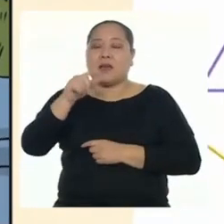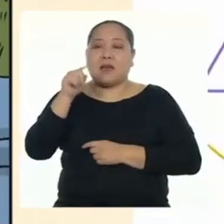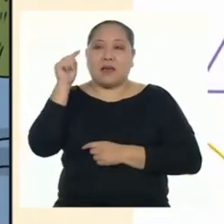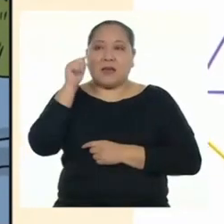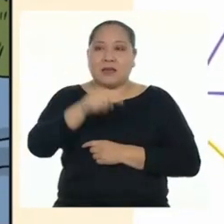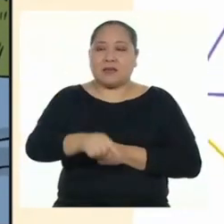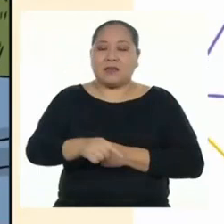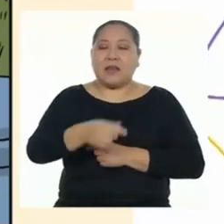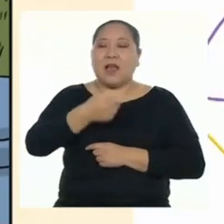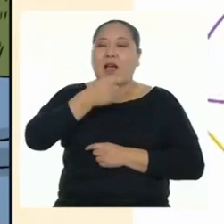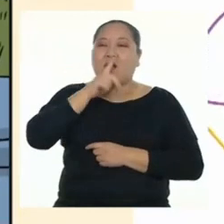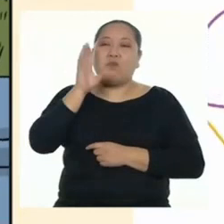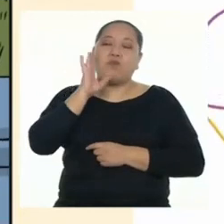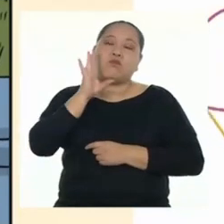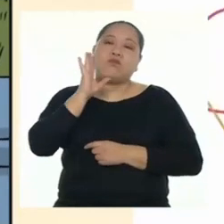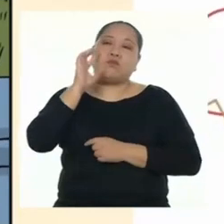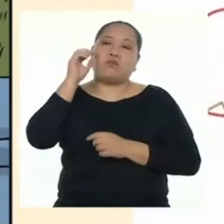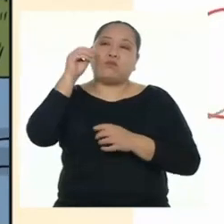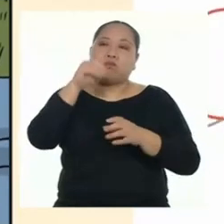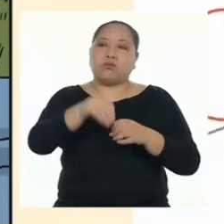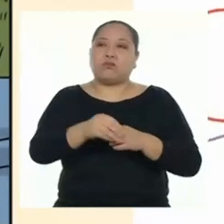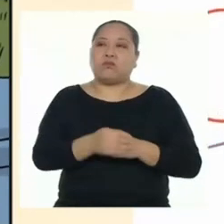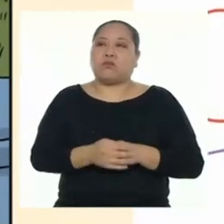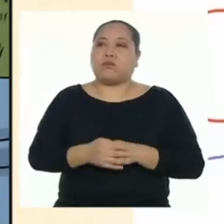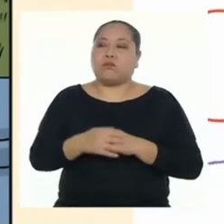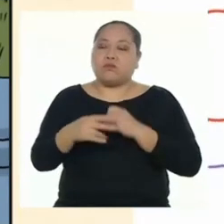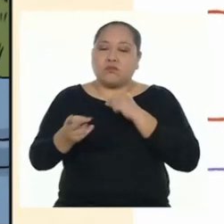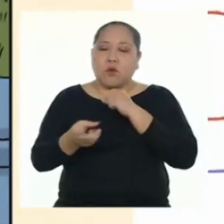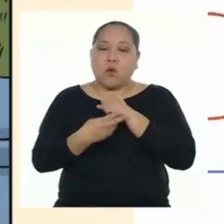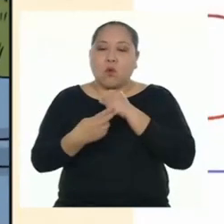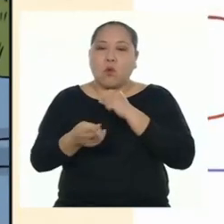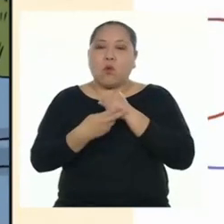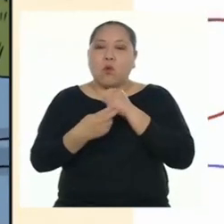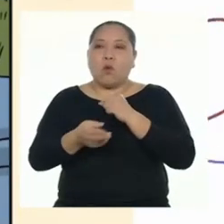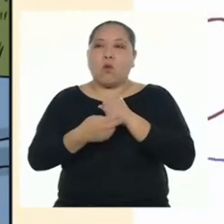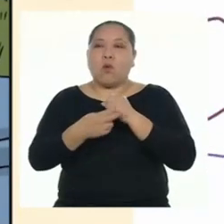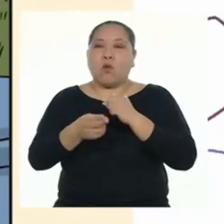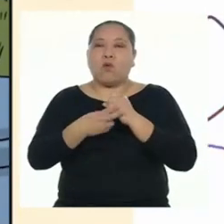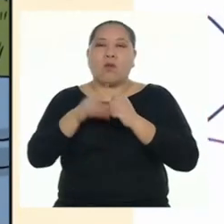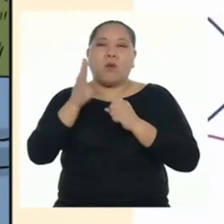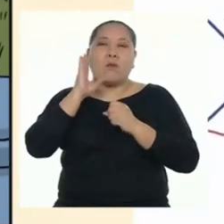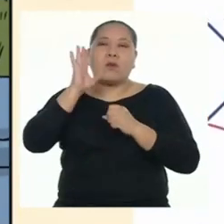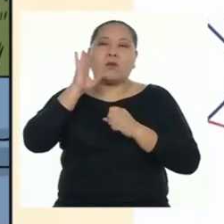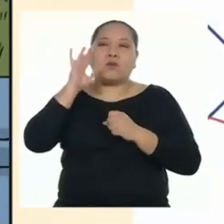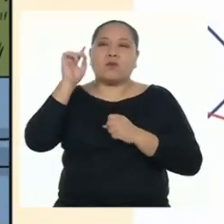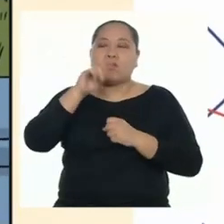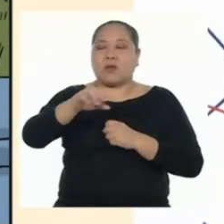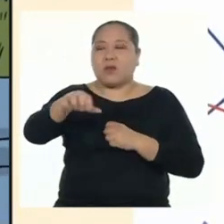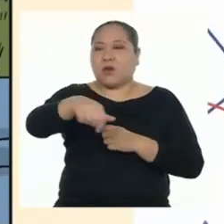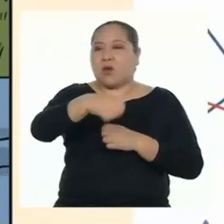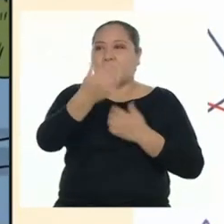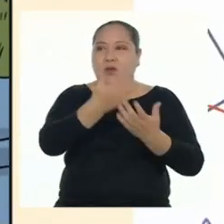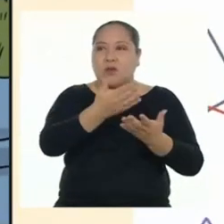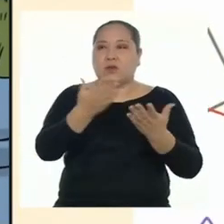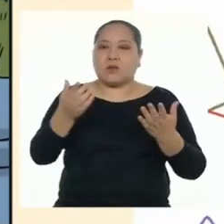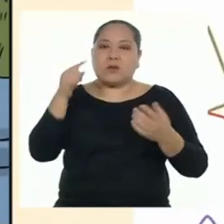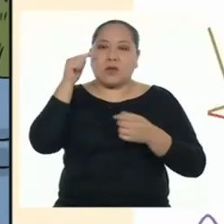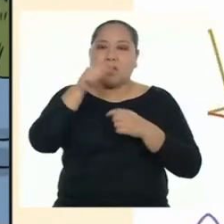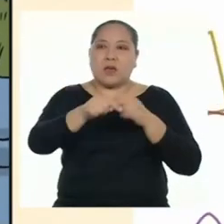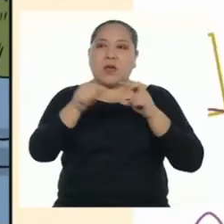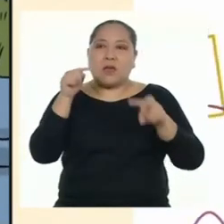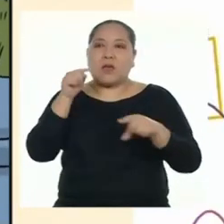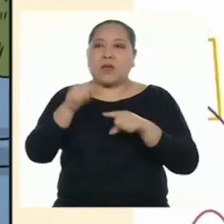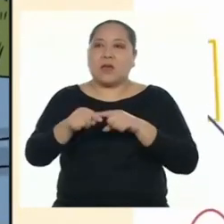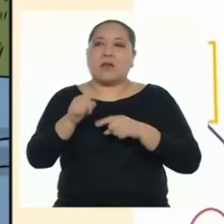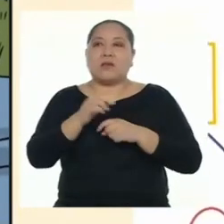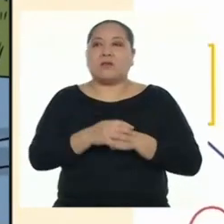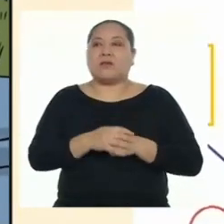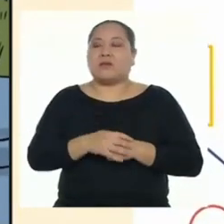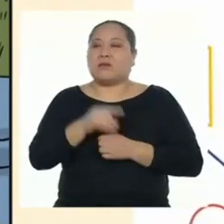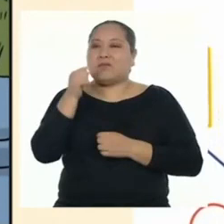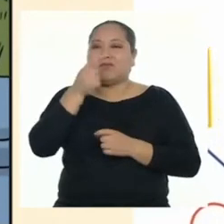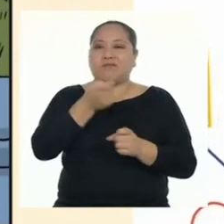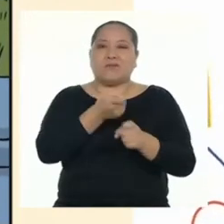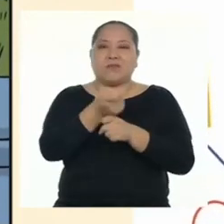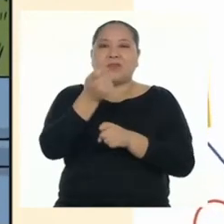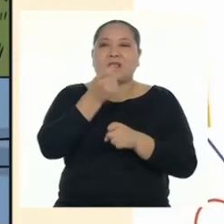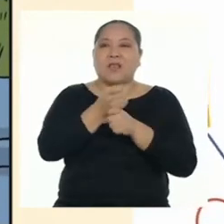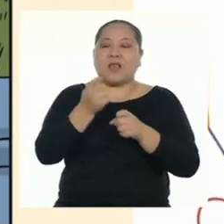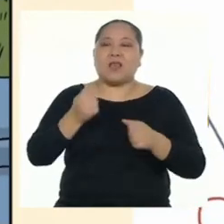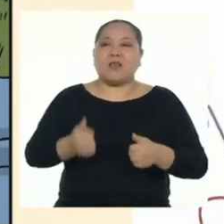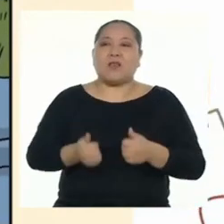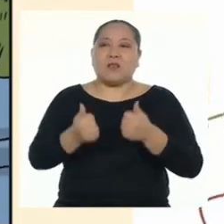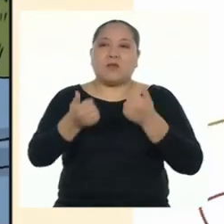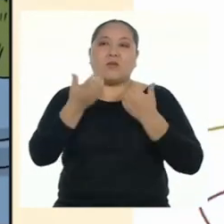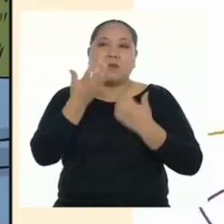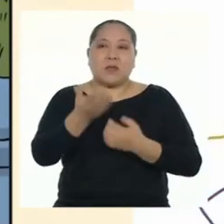las aguas residuales, la acumulación de la basura y otros minerales pesados. Estos factores son perjudiciales para los seres vivos, ya